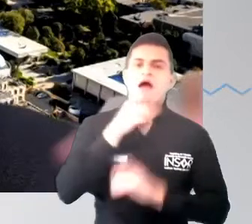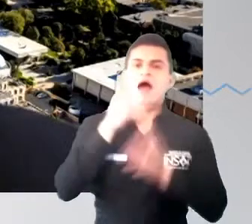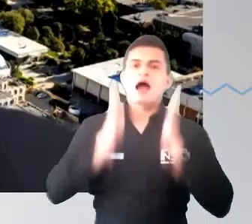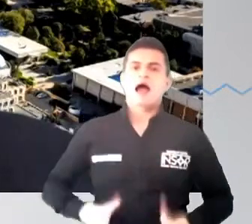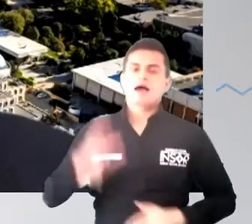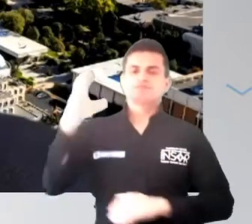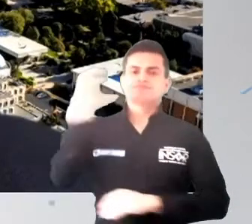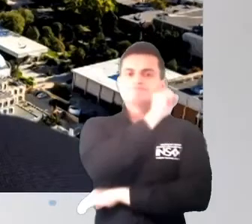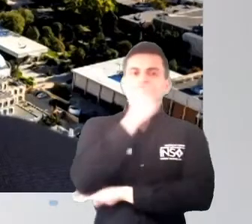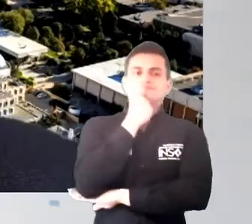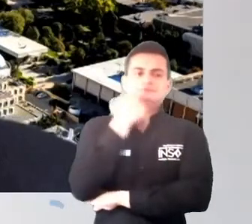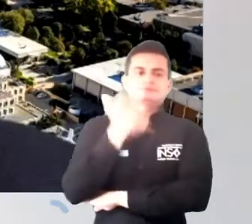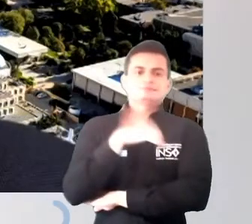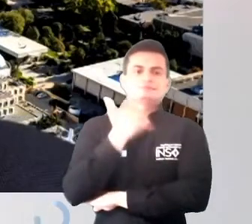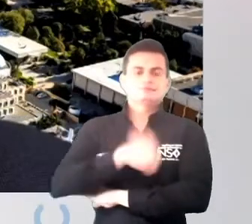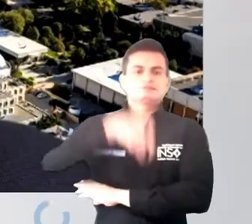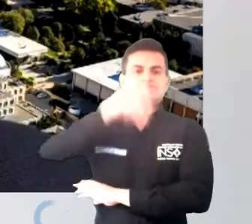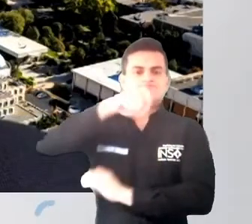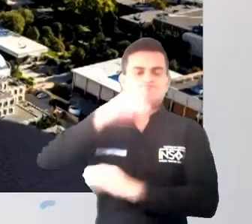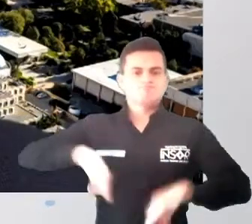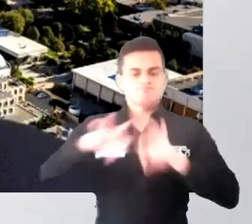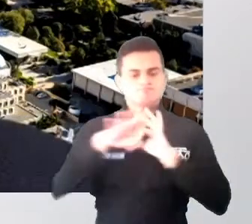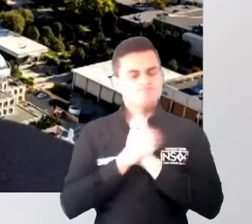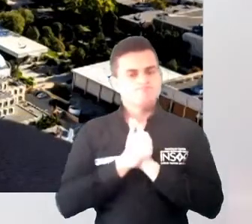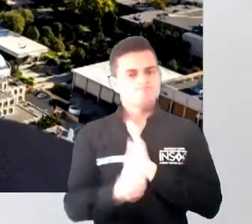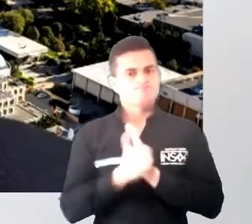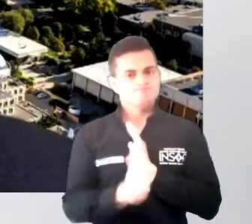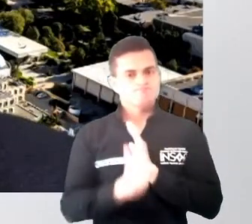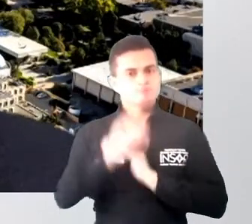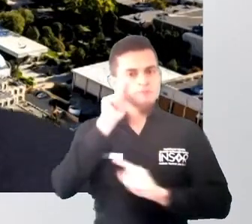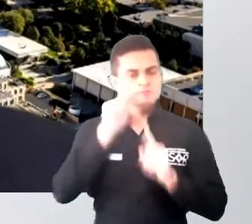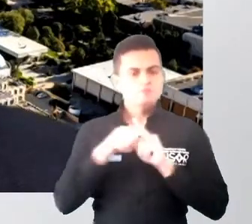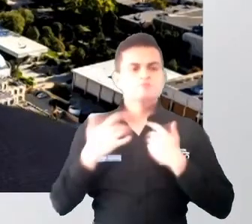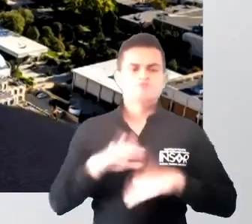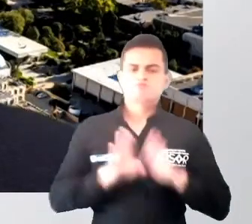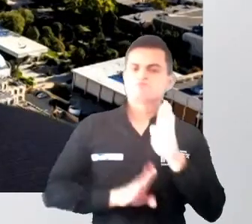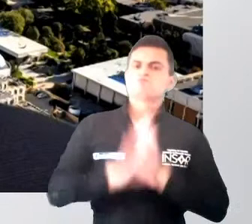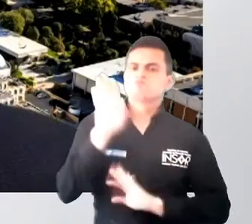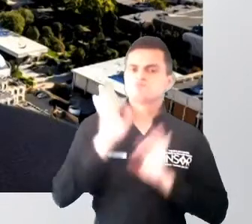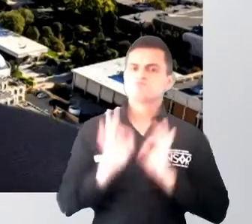adquirir esas habilidades para el éxito en el lugar de trabajo.